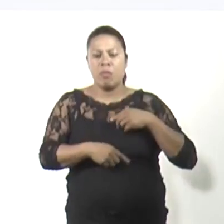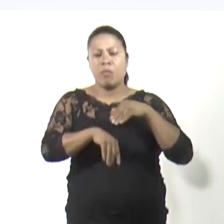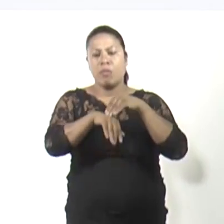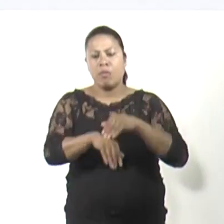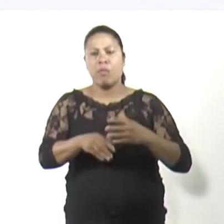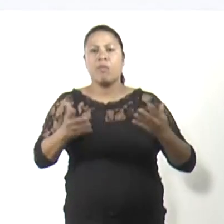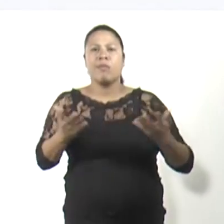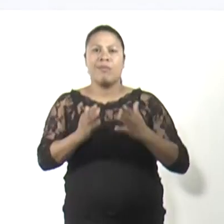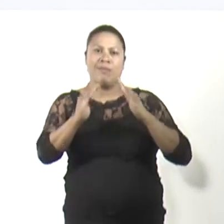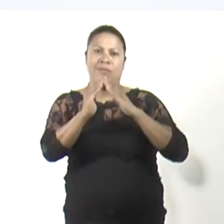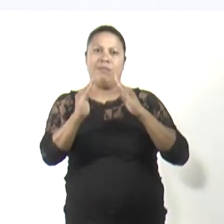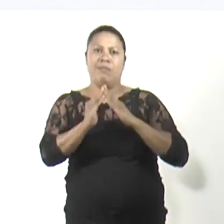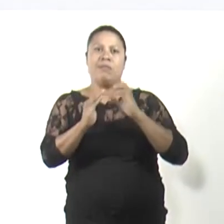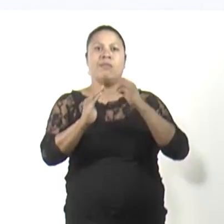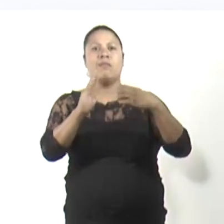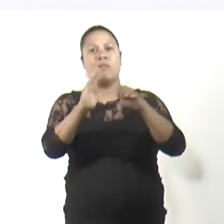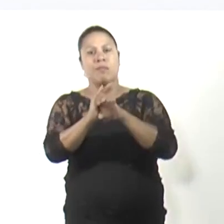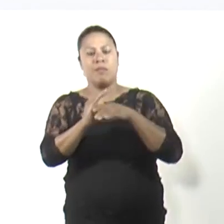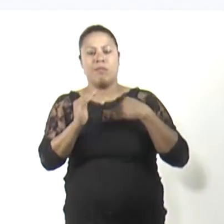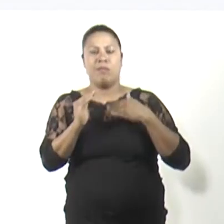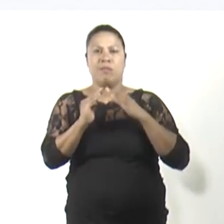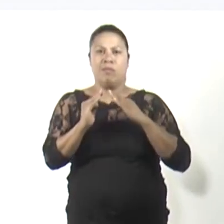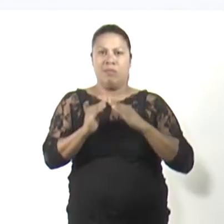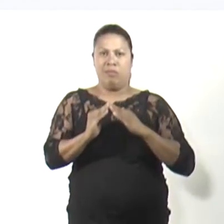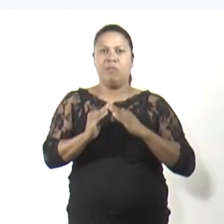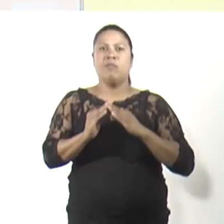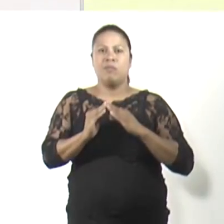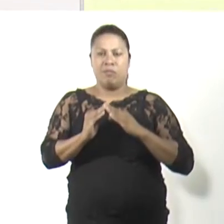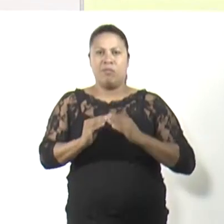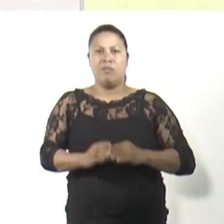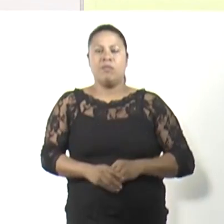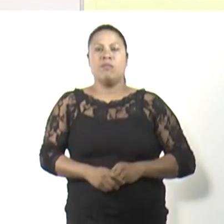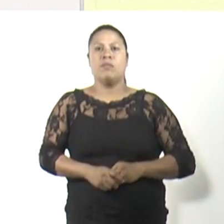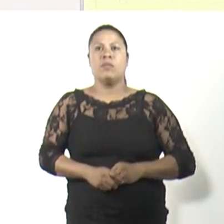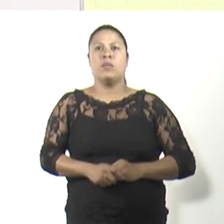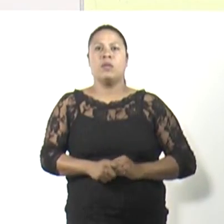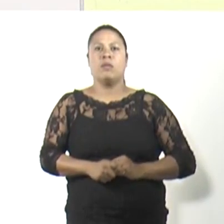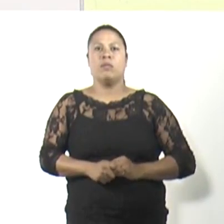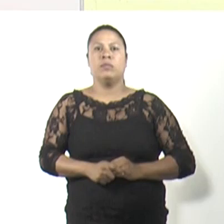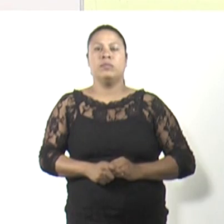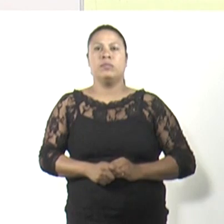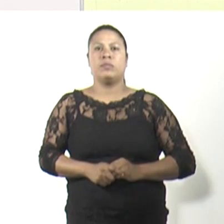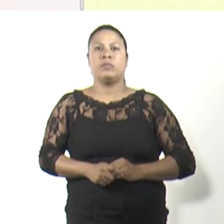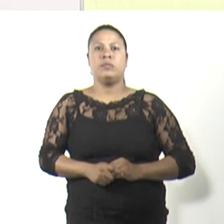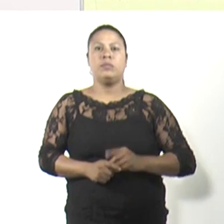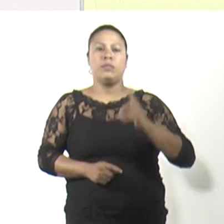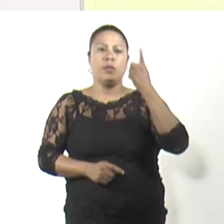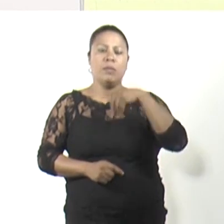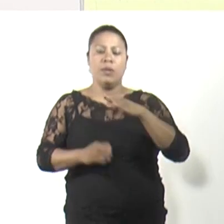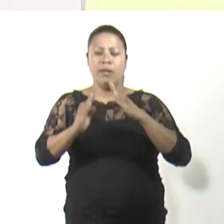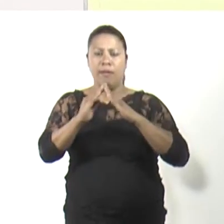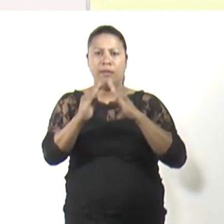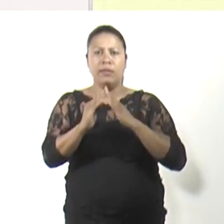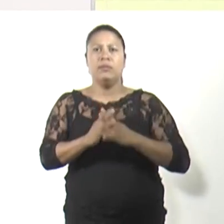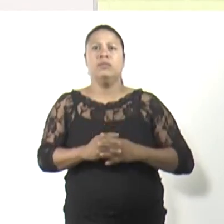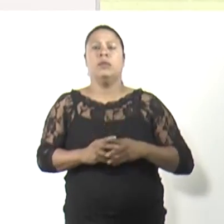esa familia, para el funcionamiento de ese espacio que se llama hogar. Pero